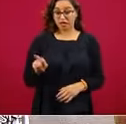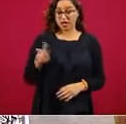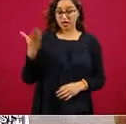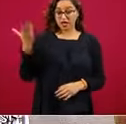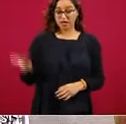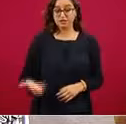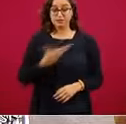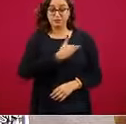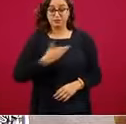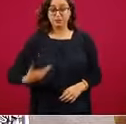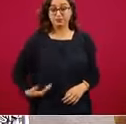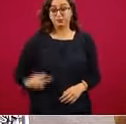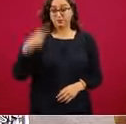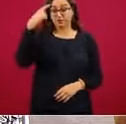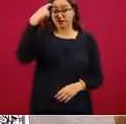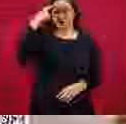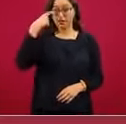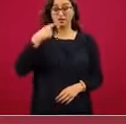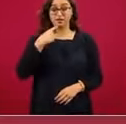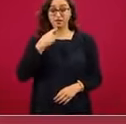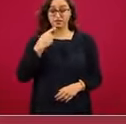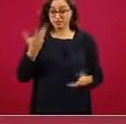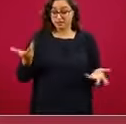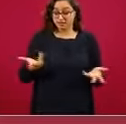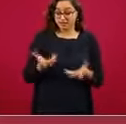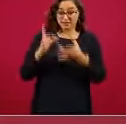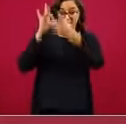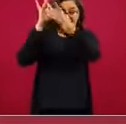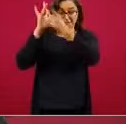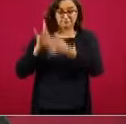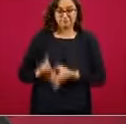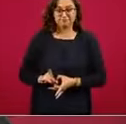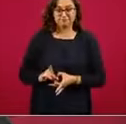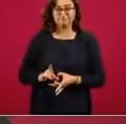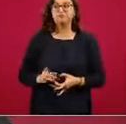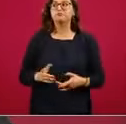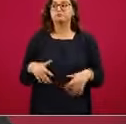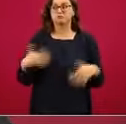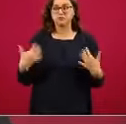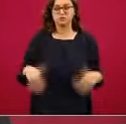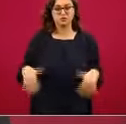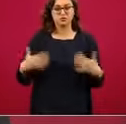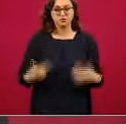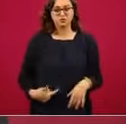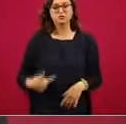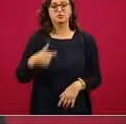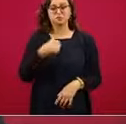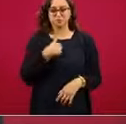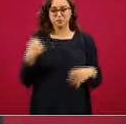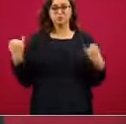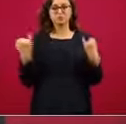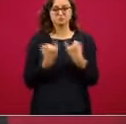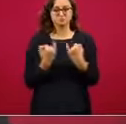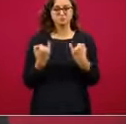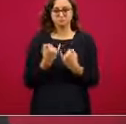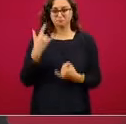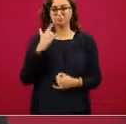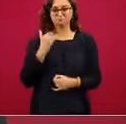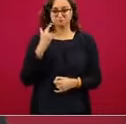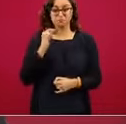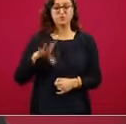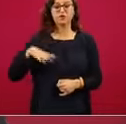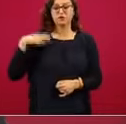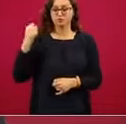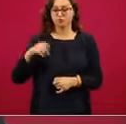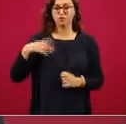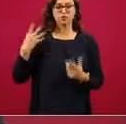me compromete a continuar en ese proyecto político, sumando mi esfuerzo hasta